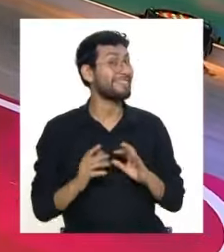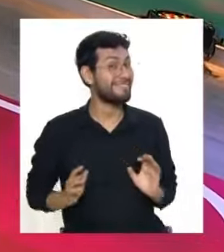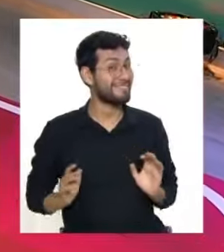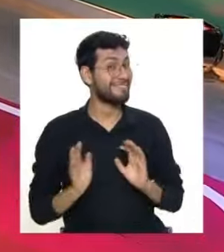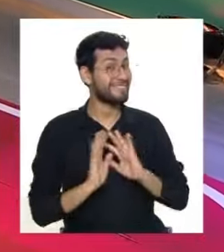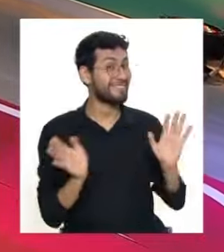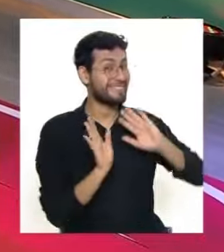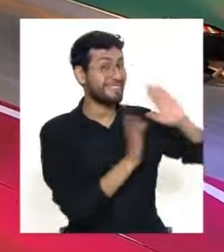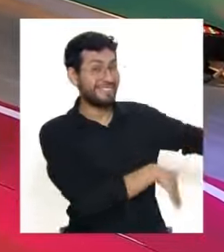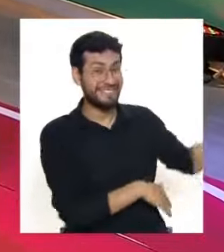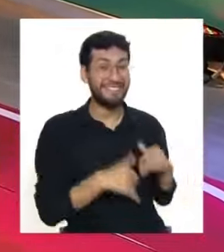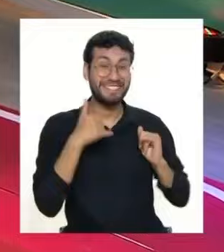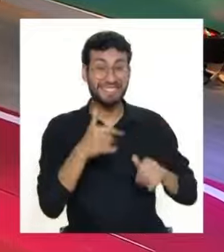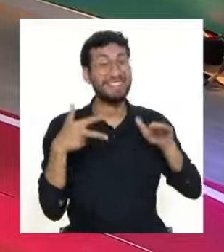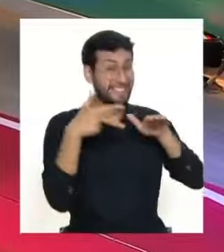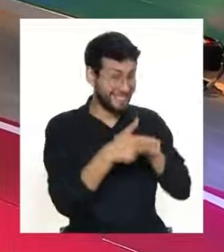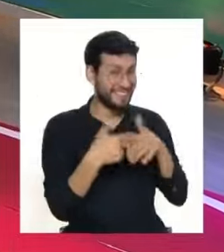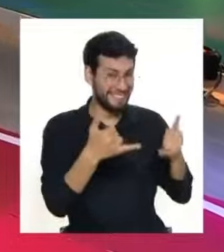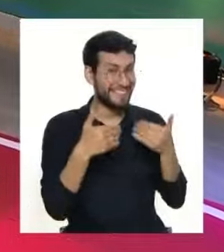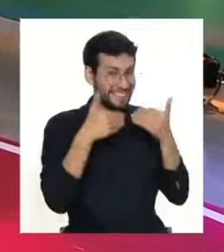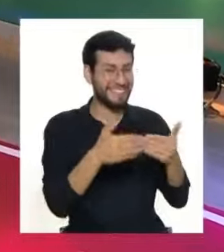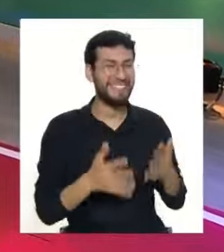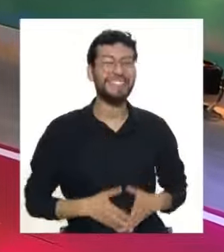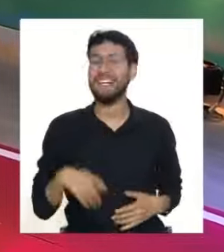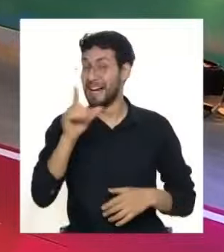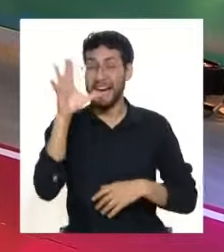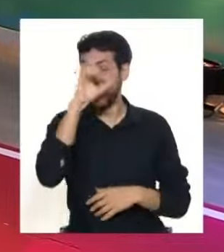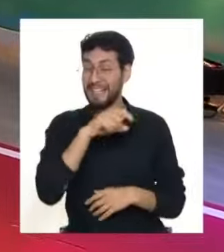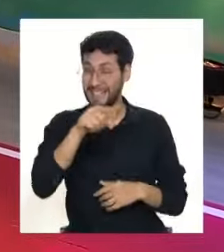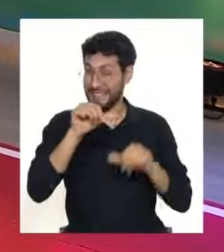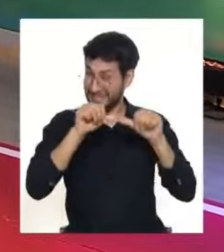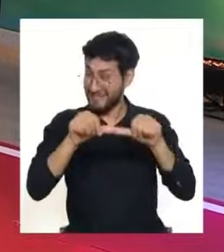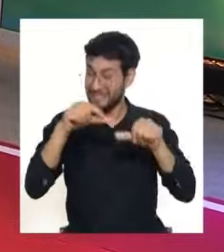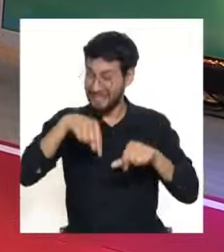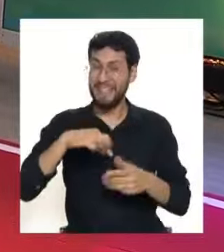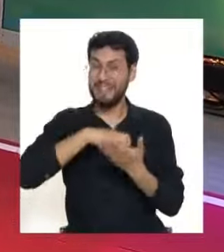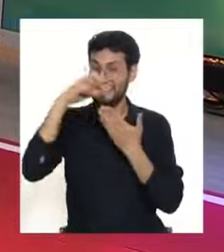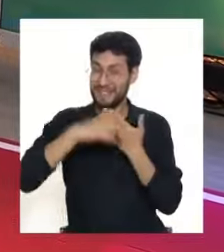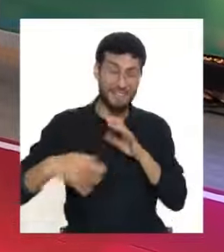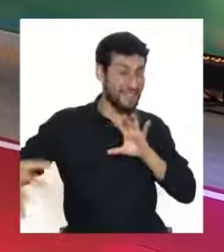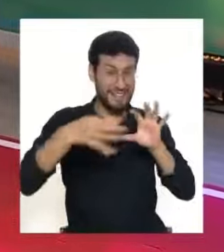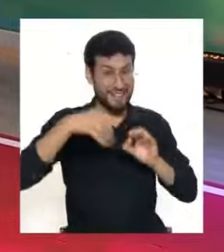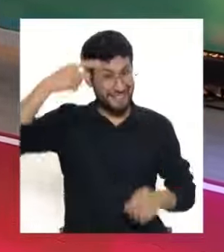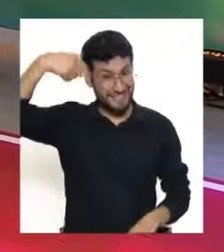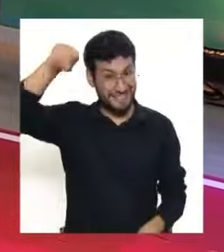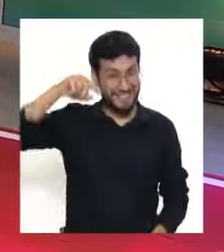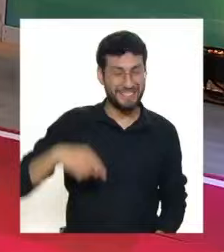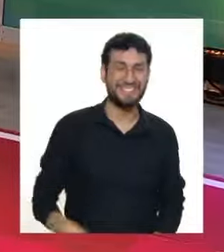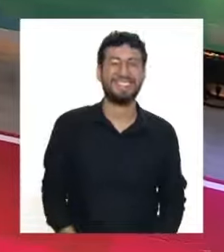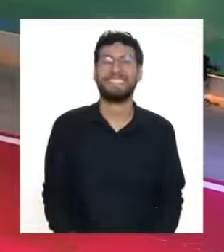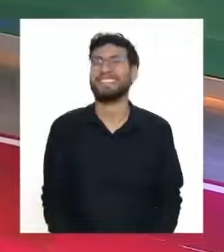Sí, vámonos a la pausa y arrancamos ya con esto. No te muevas, estás en el magazine que nos une. Ya,